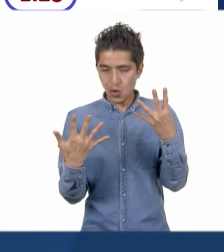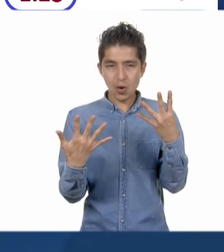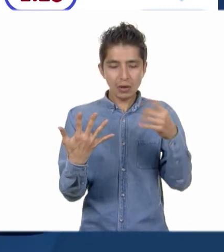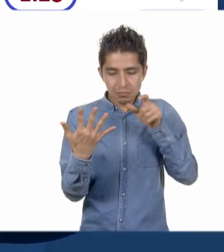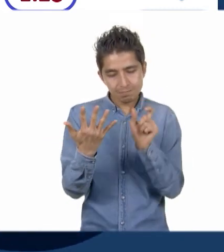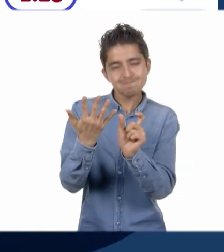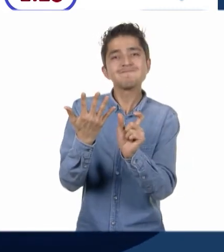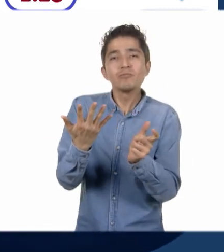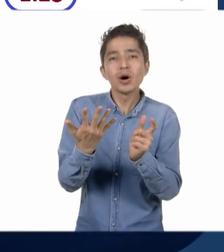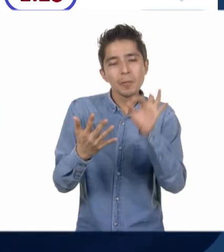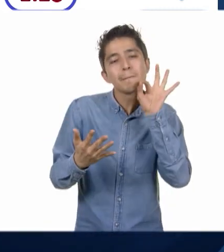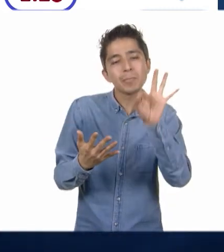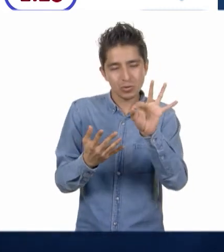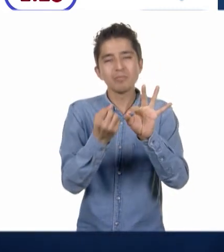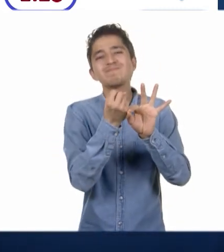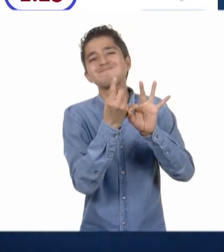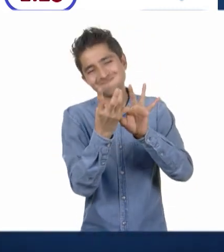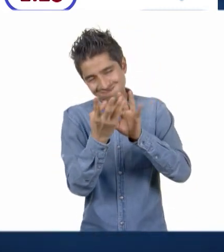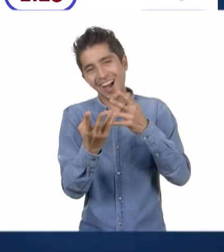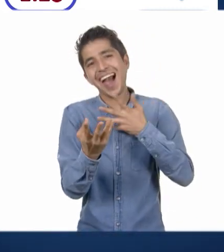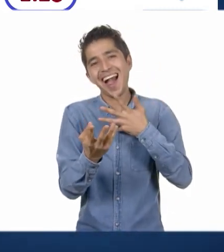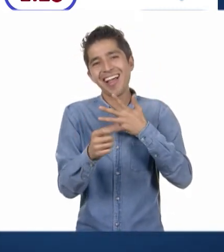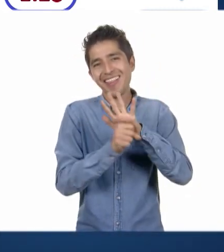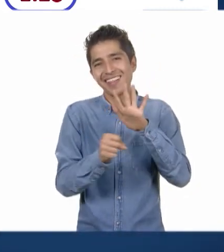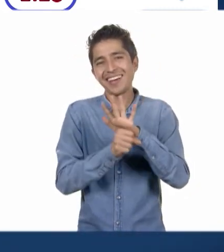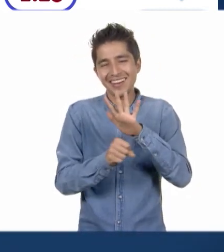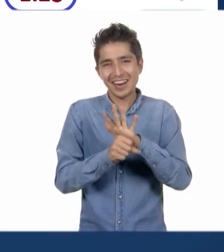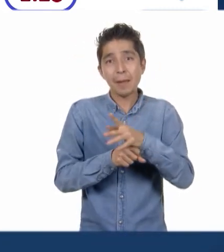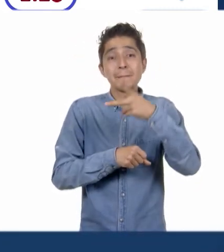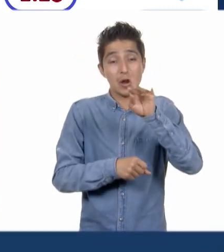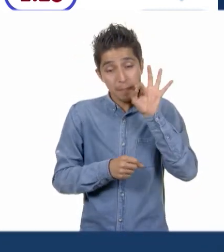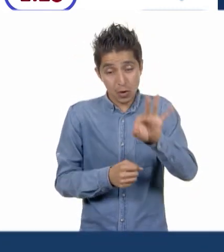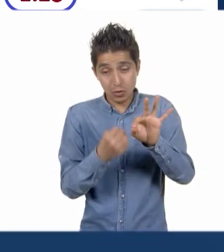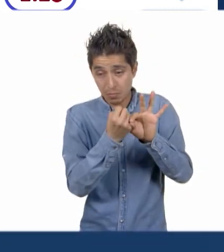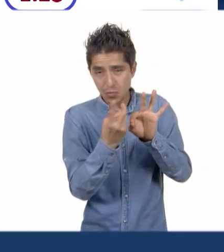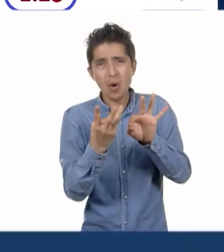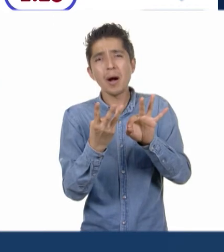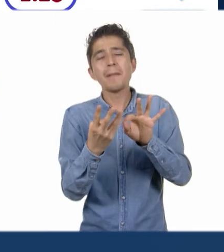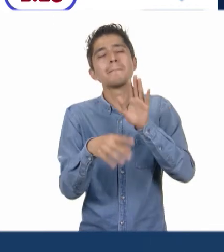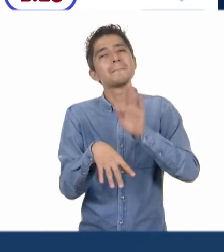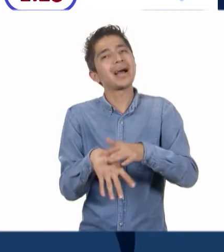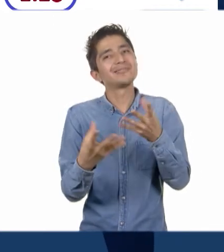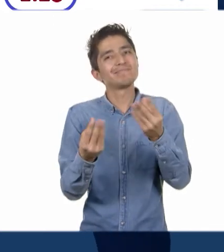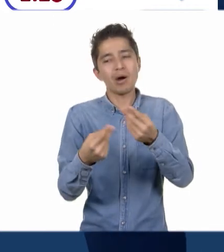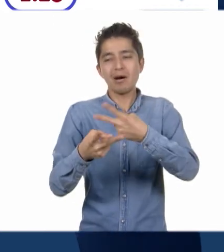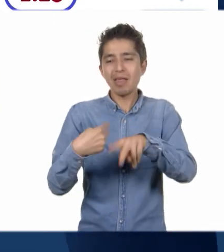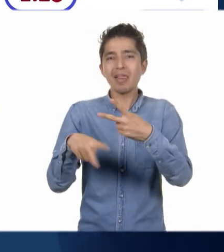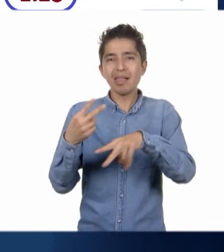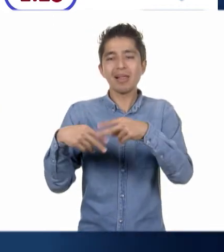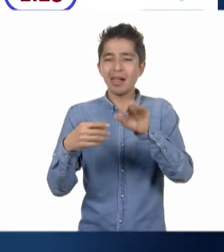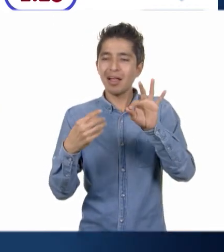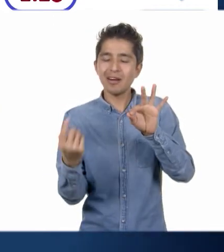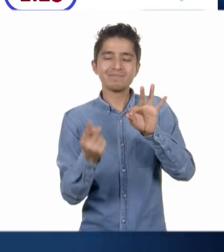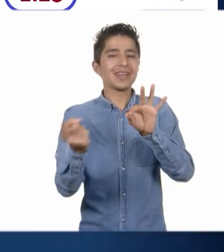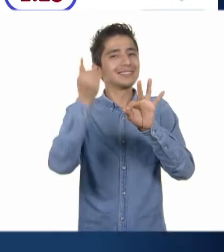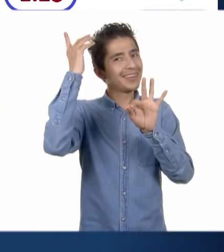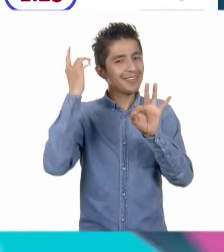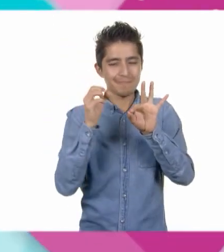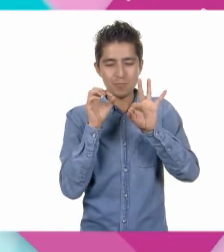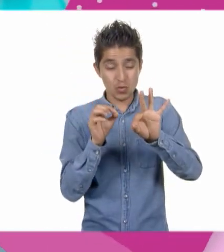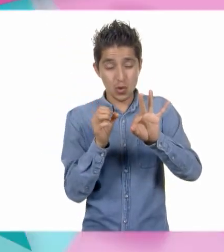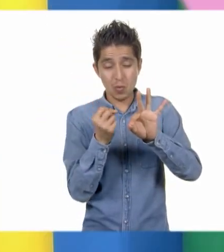números decimales siempre habrá otros muchos números decimales. Así es, y además,